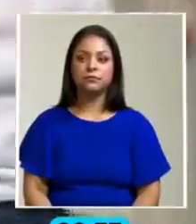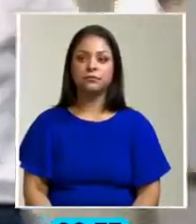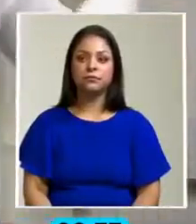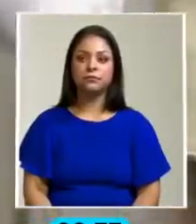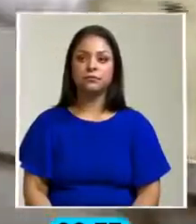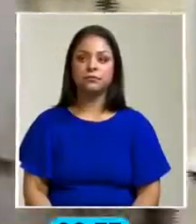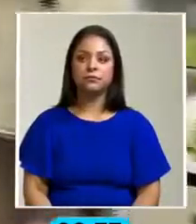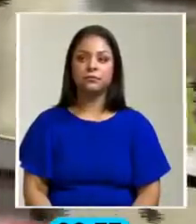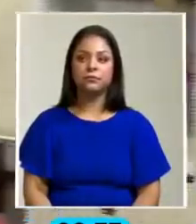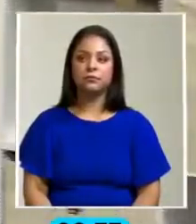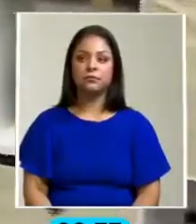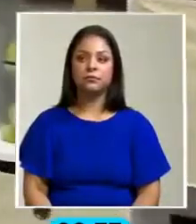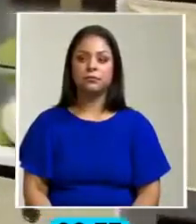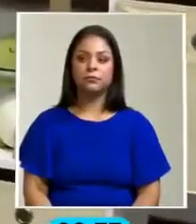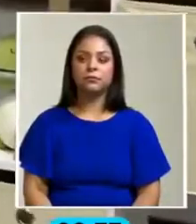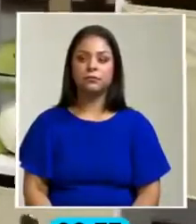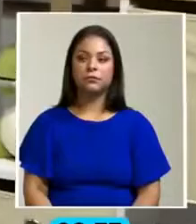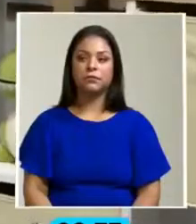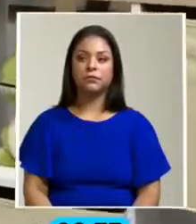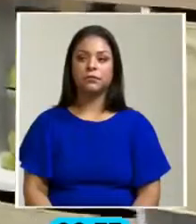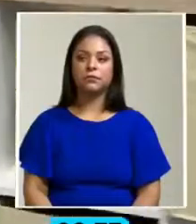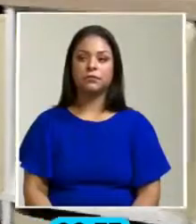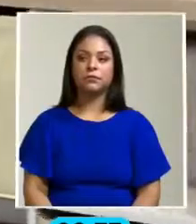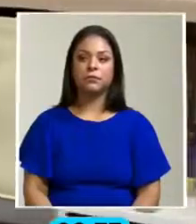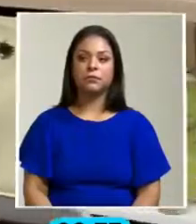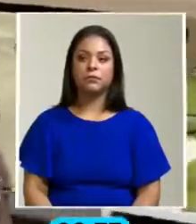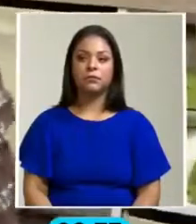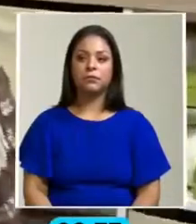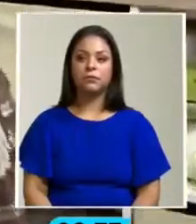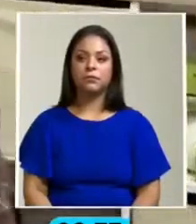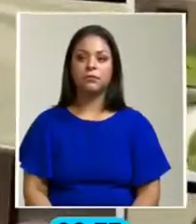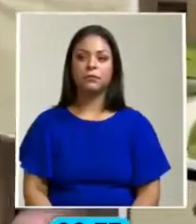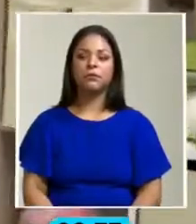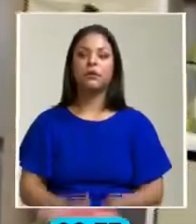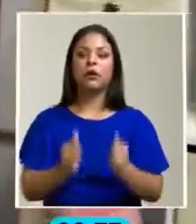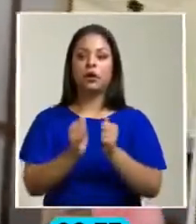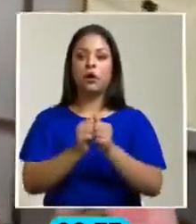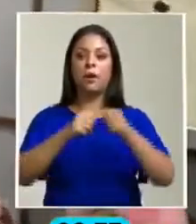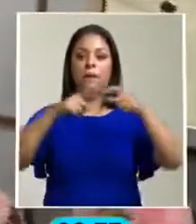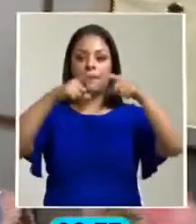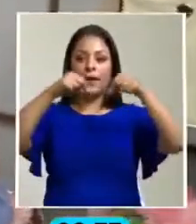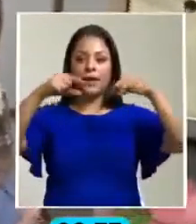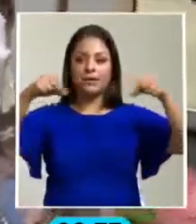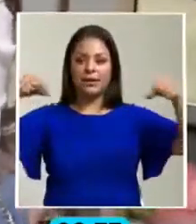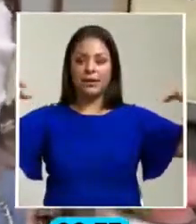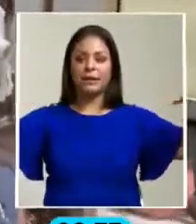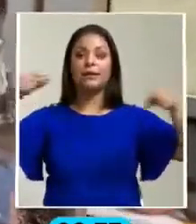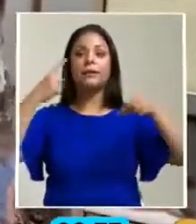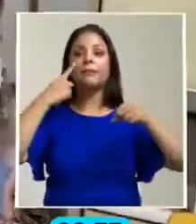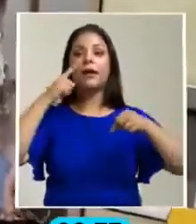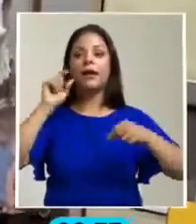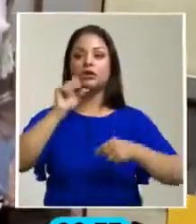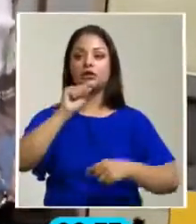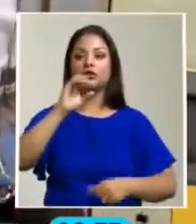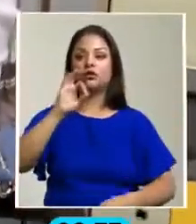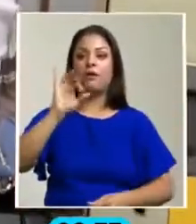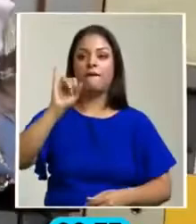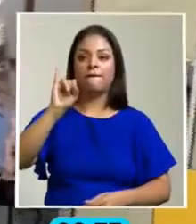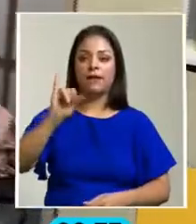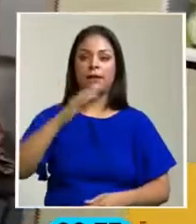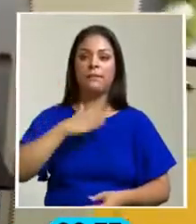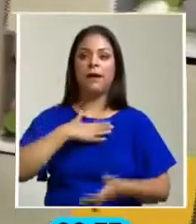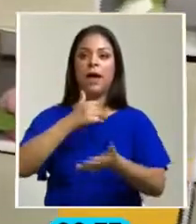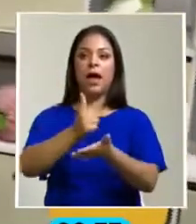entonces vamos a... Pongámoslas aquí si gustan entonces. Para que Sofi nos vaya ayudando entonces a colgar a colocarlas. La secuencia